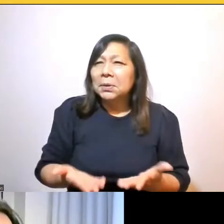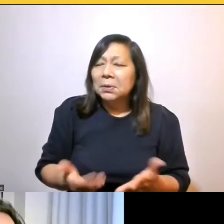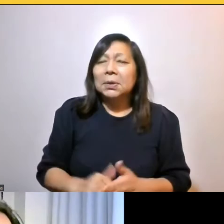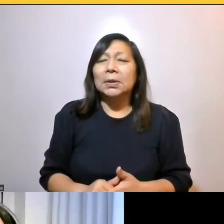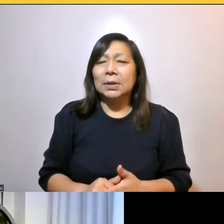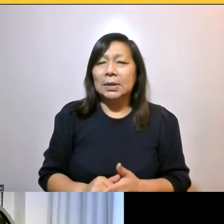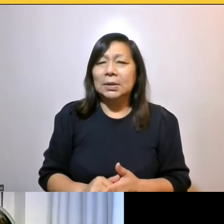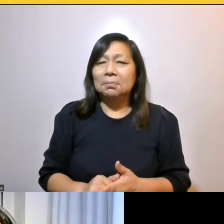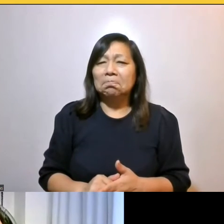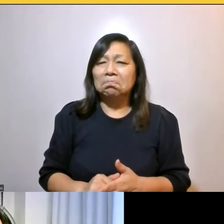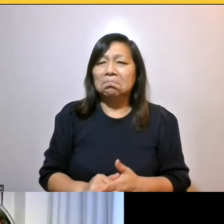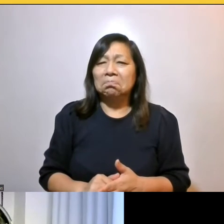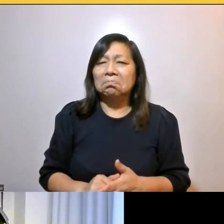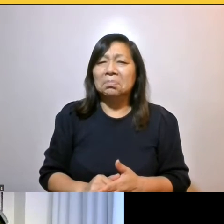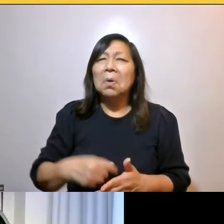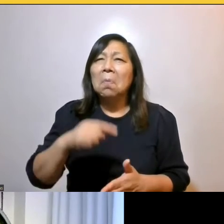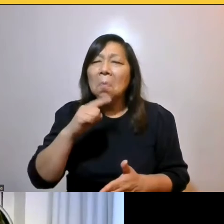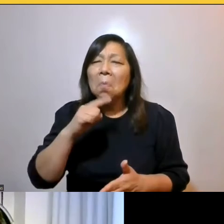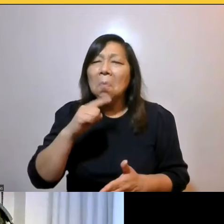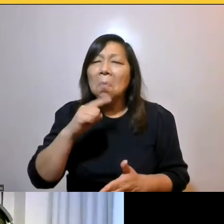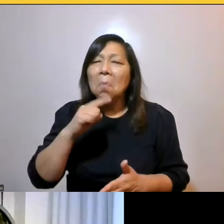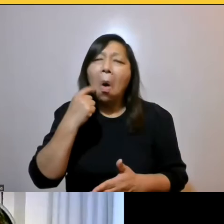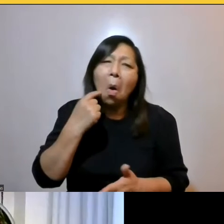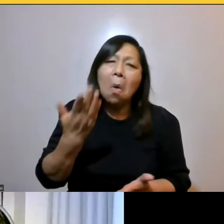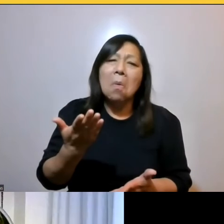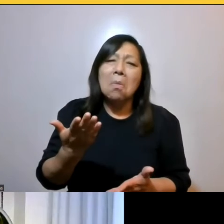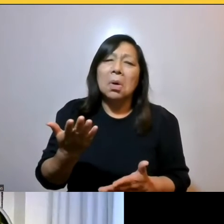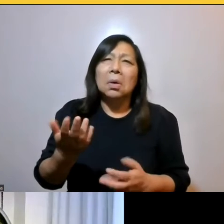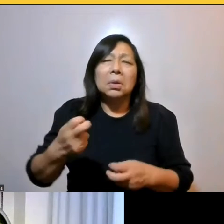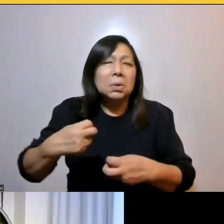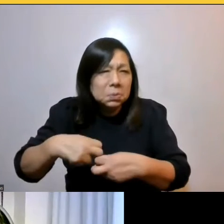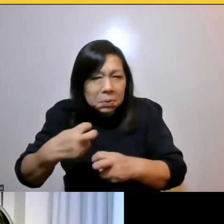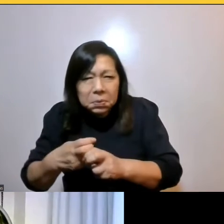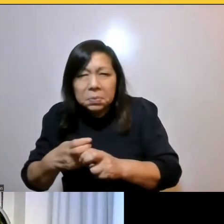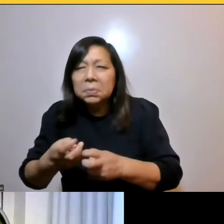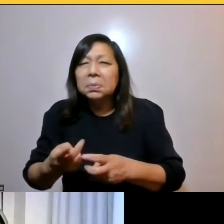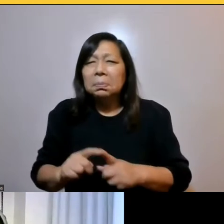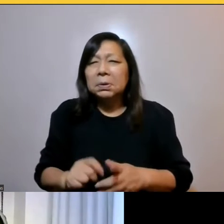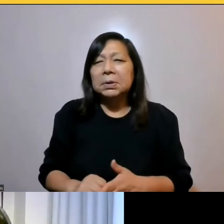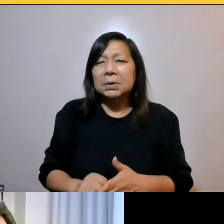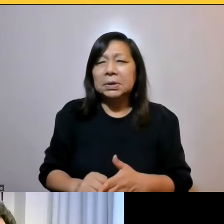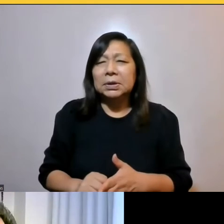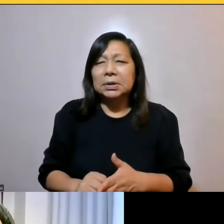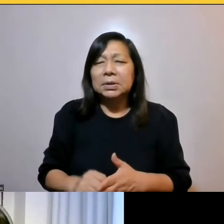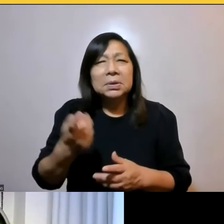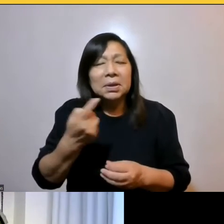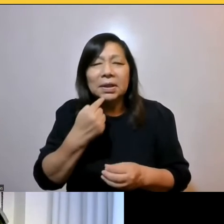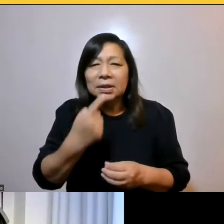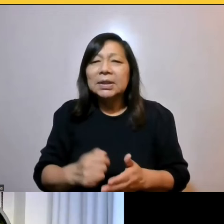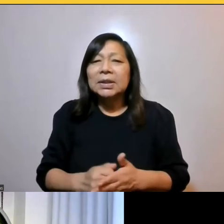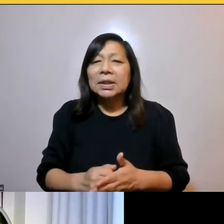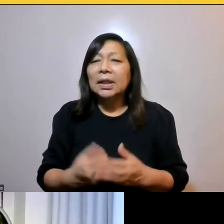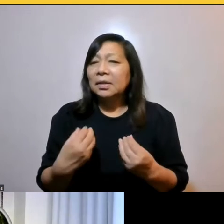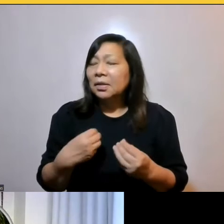sea en las mujeres, en los hombres o en el acto sexual en sí. Y el sexo, como bien señalaste, no